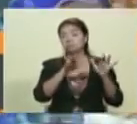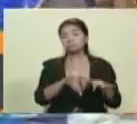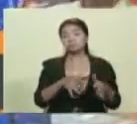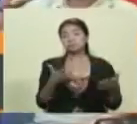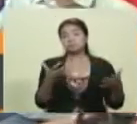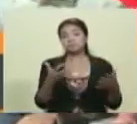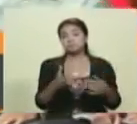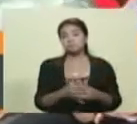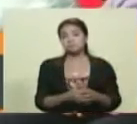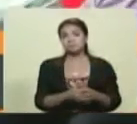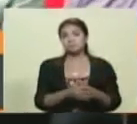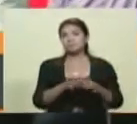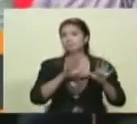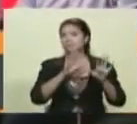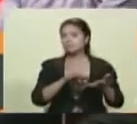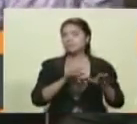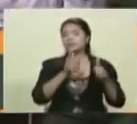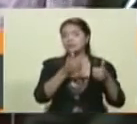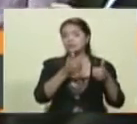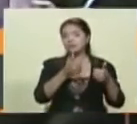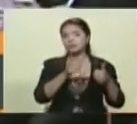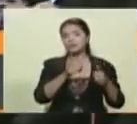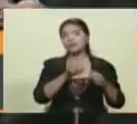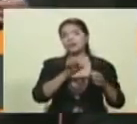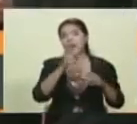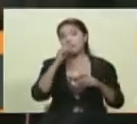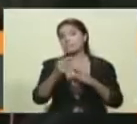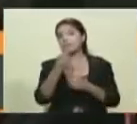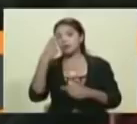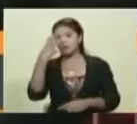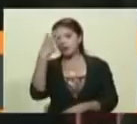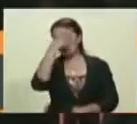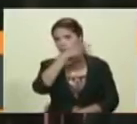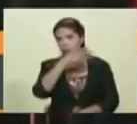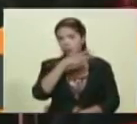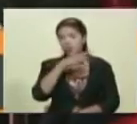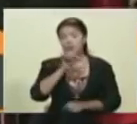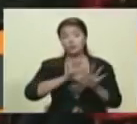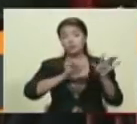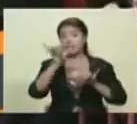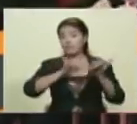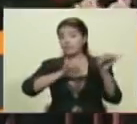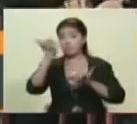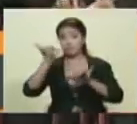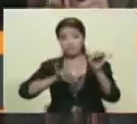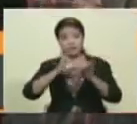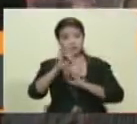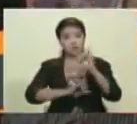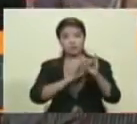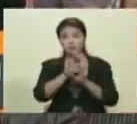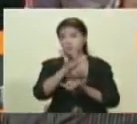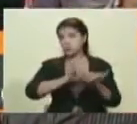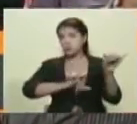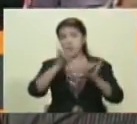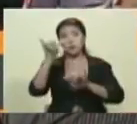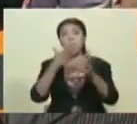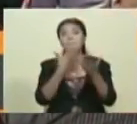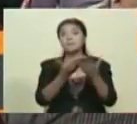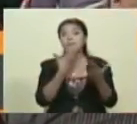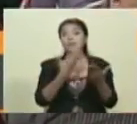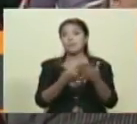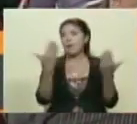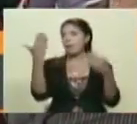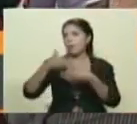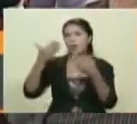a santificar la amenaza de Trump. Y han salido en una gira, por ahí andan de gira internacional, pidiendo